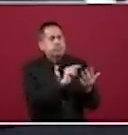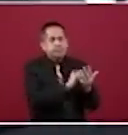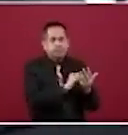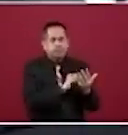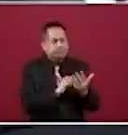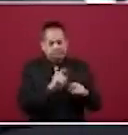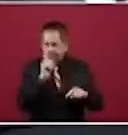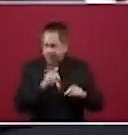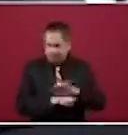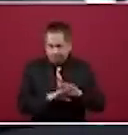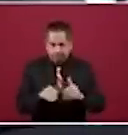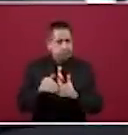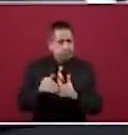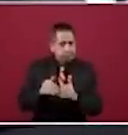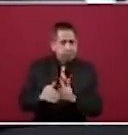organizaciones.